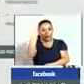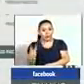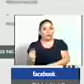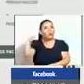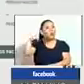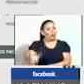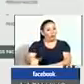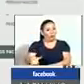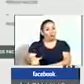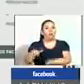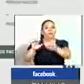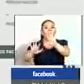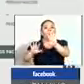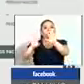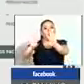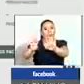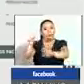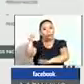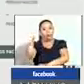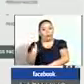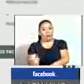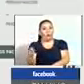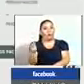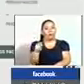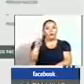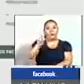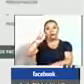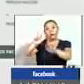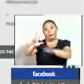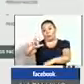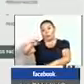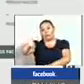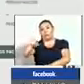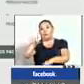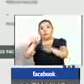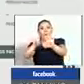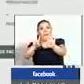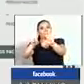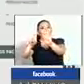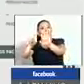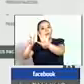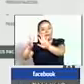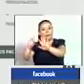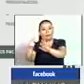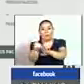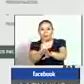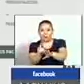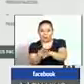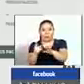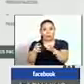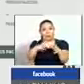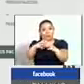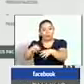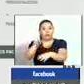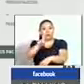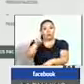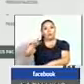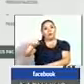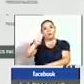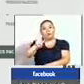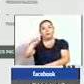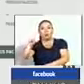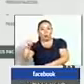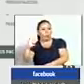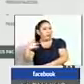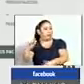día, hasta este 19 de agosto, se reportan 23,717 casos. De este total, 11,411 son